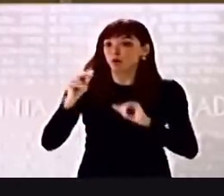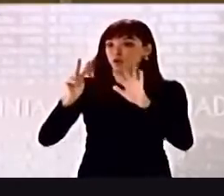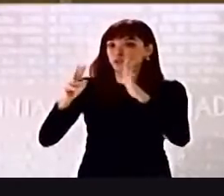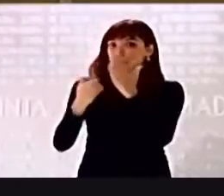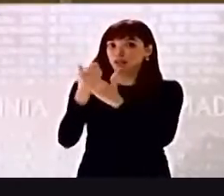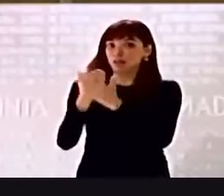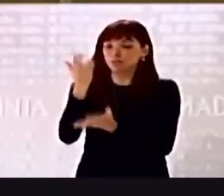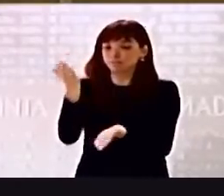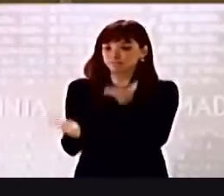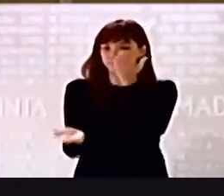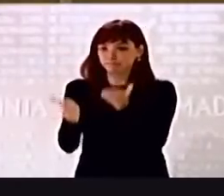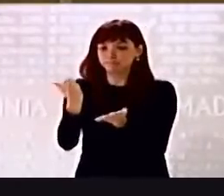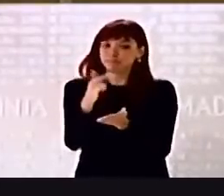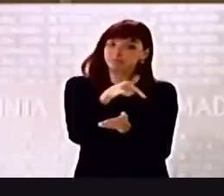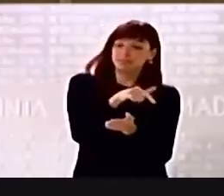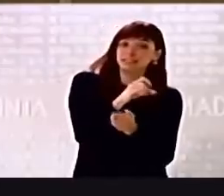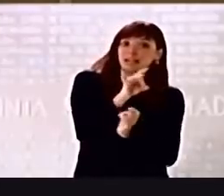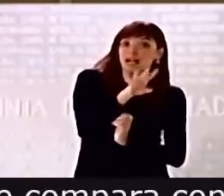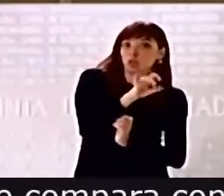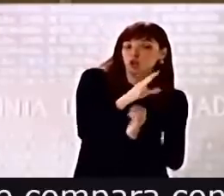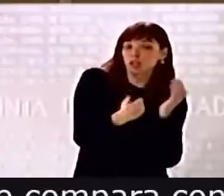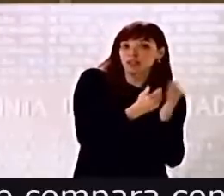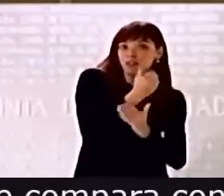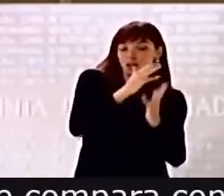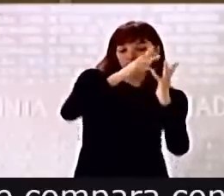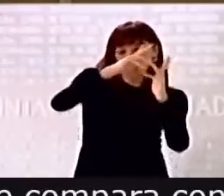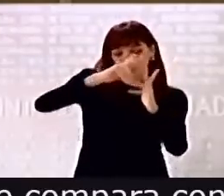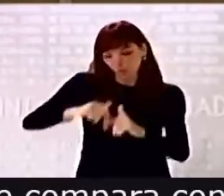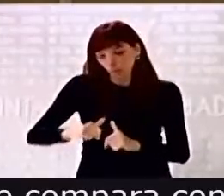días, supone el 48%.